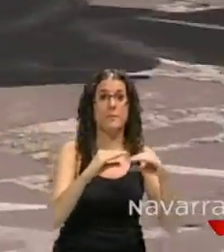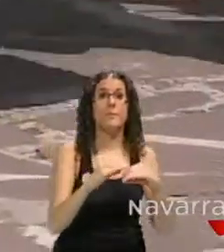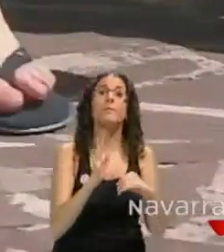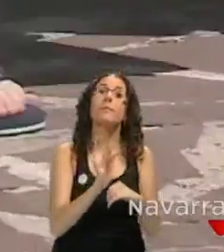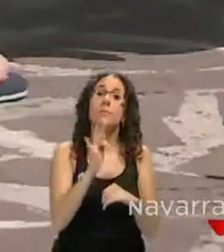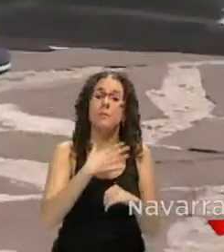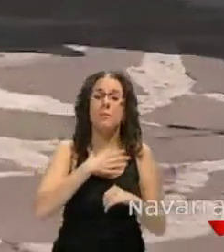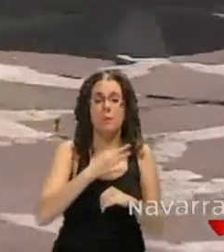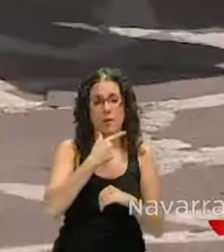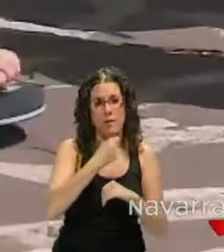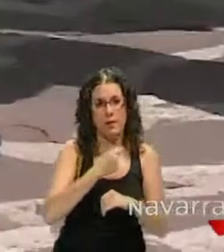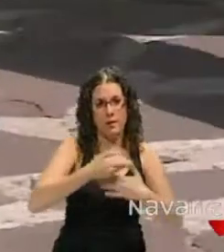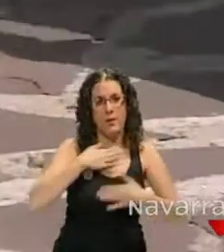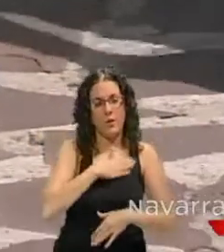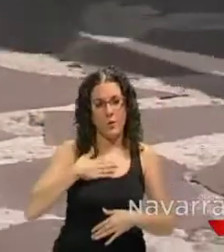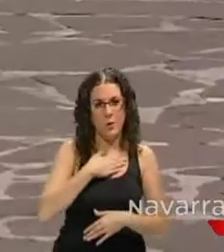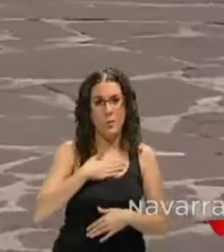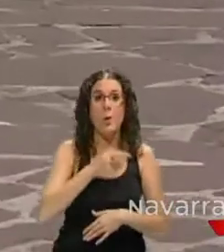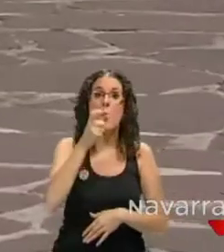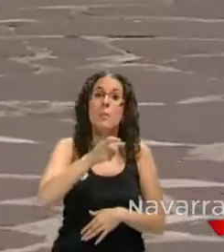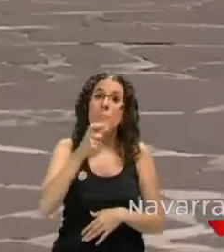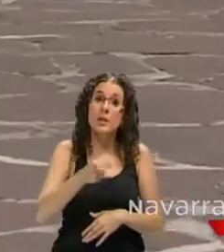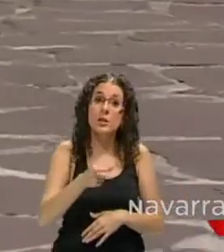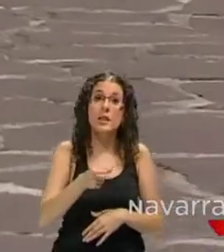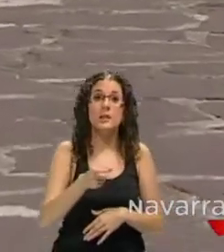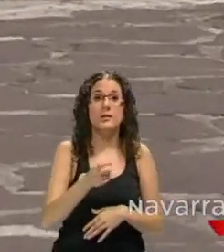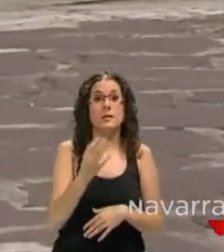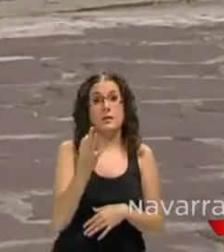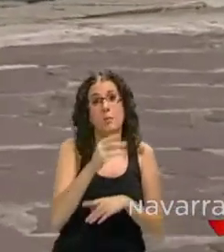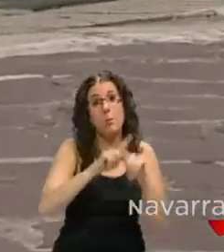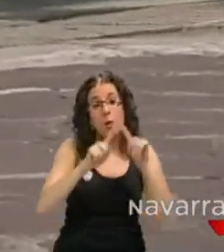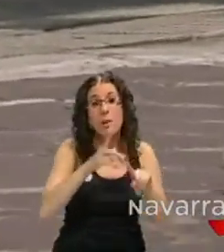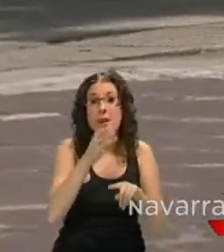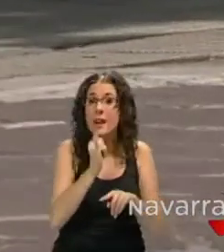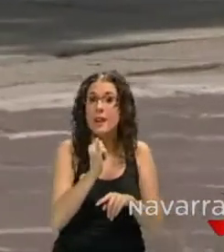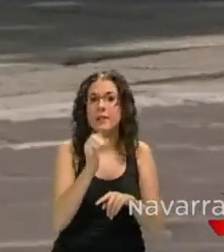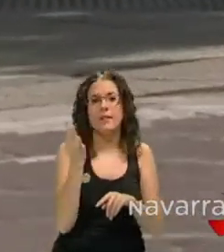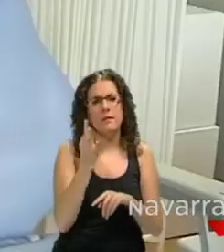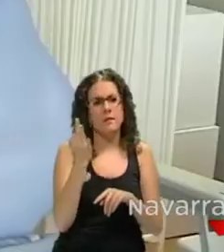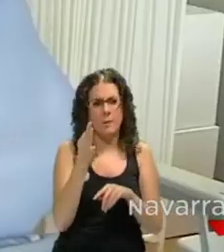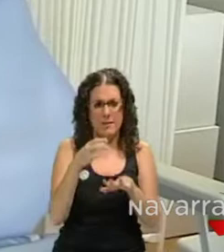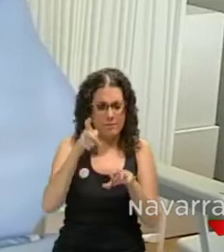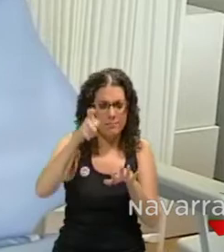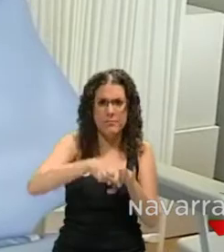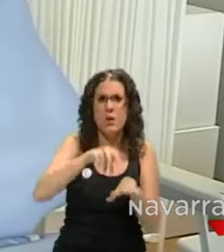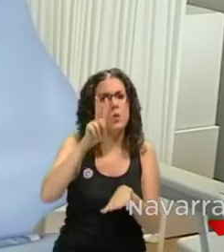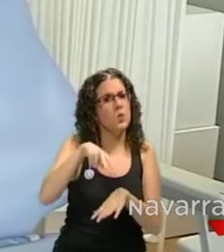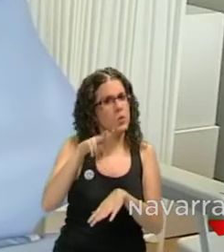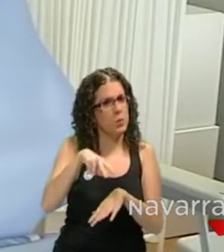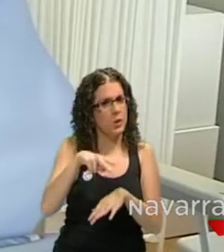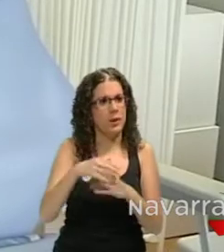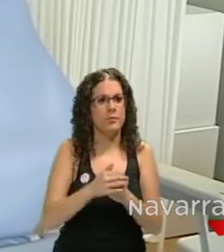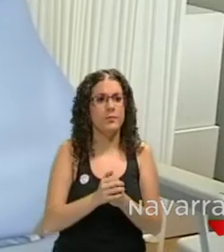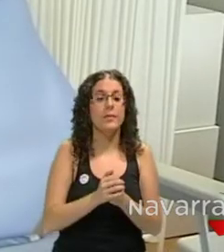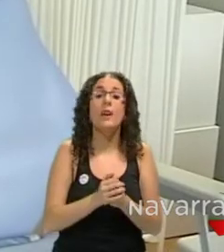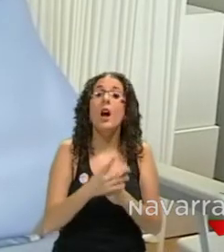pie de riesgo, como los diabéticos o con pie vascular, nunca deberían llevar un calzado abierto. Tendríamos que tener un calzado con el contrafuerte,